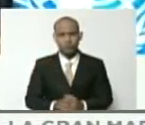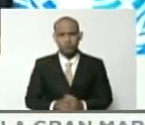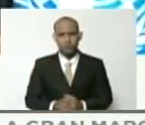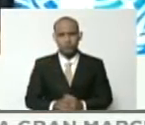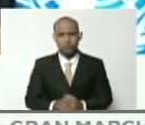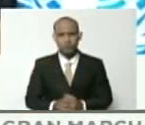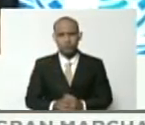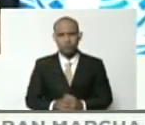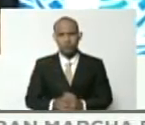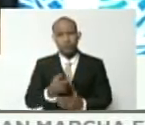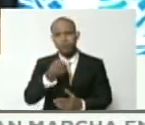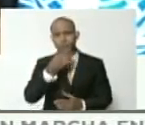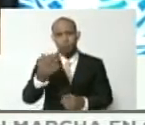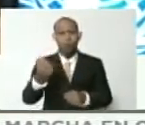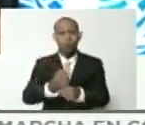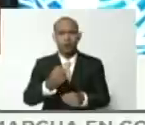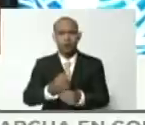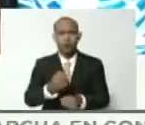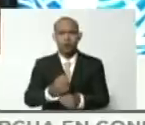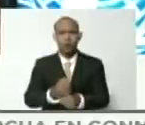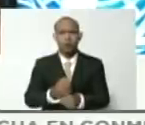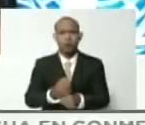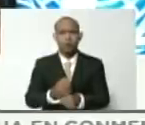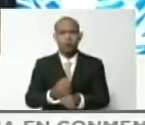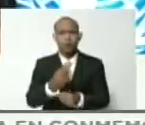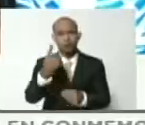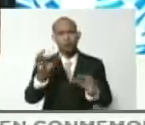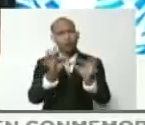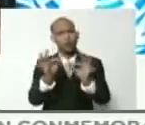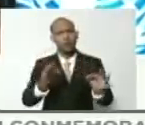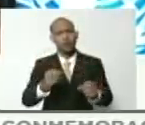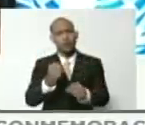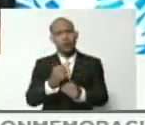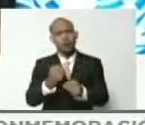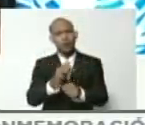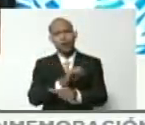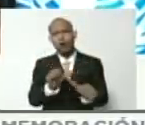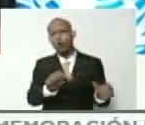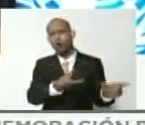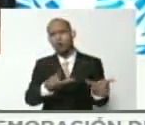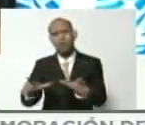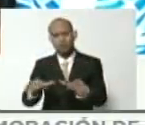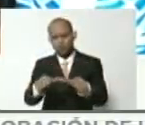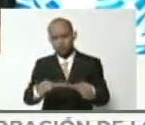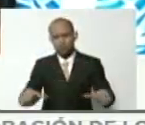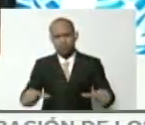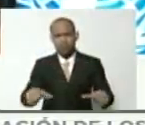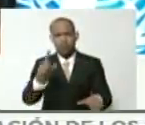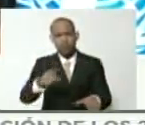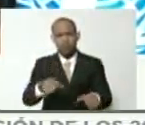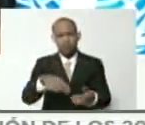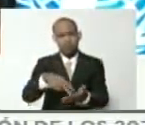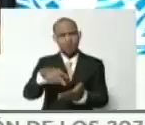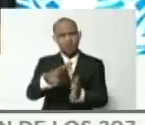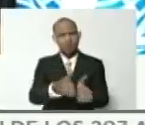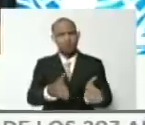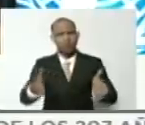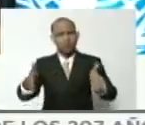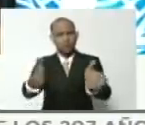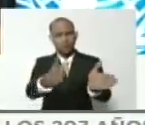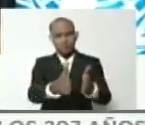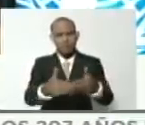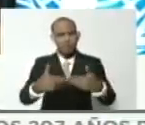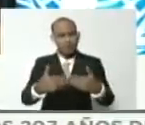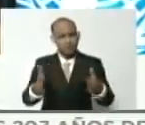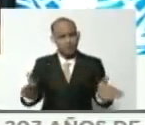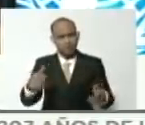una obra hecha, deja un método de trabajo establecido, deja un camino abierto, y estoy seguro que en los